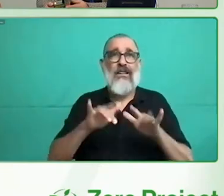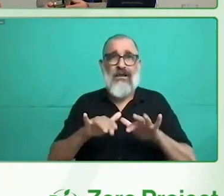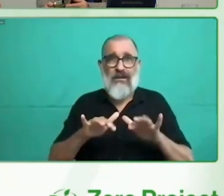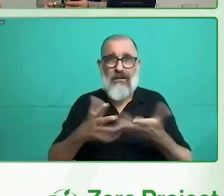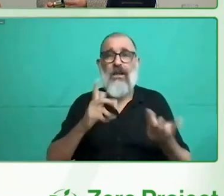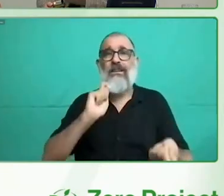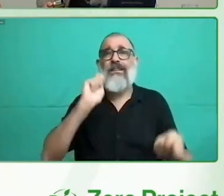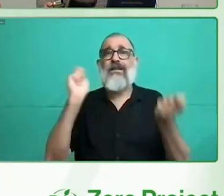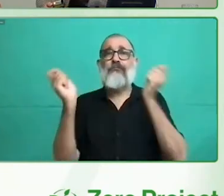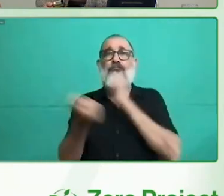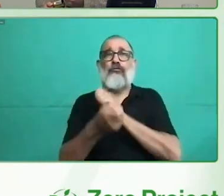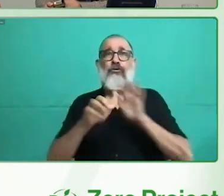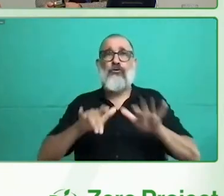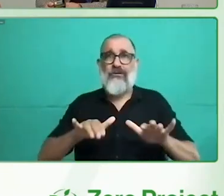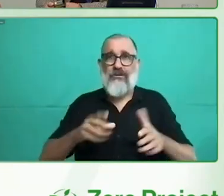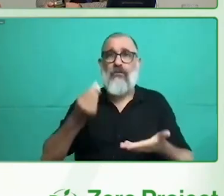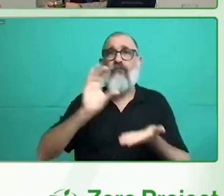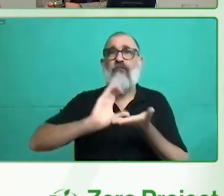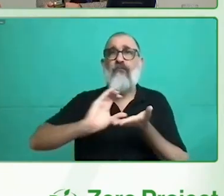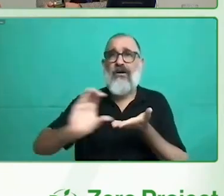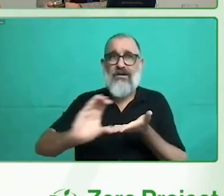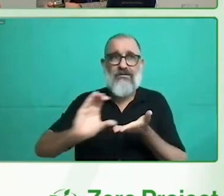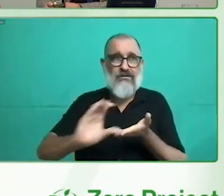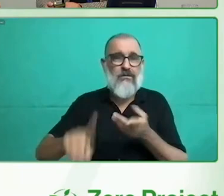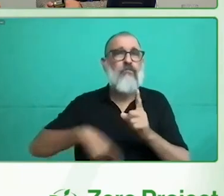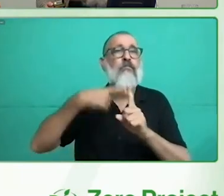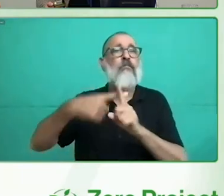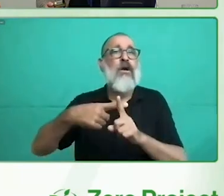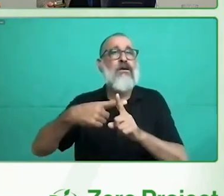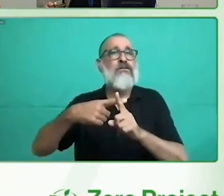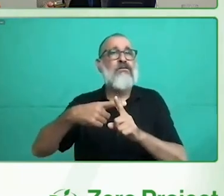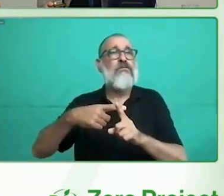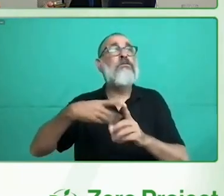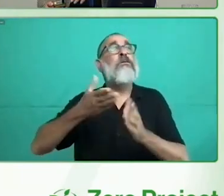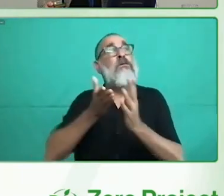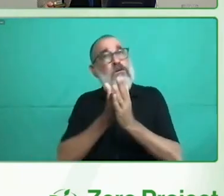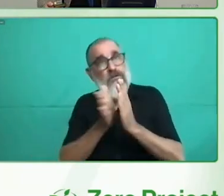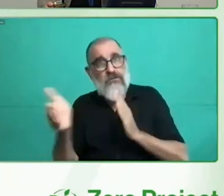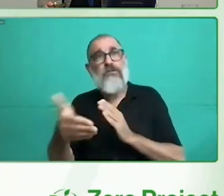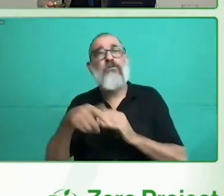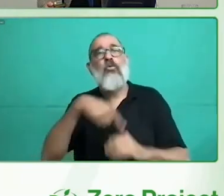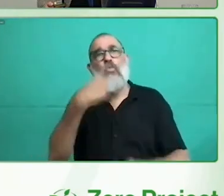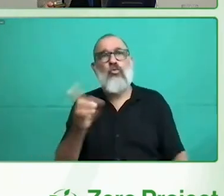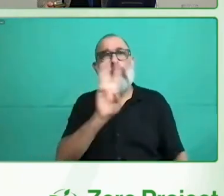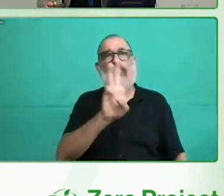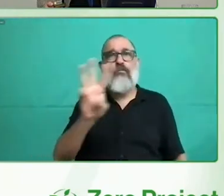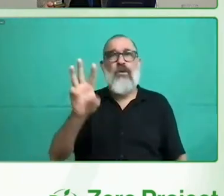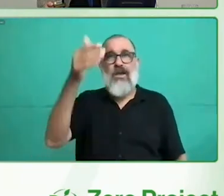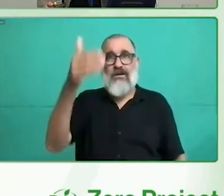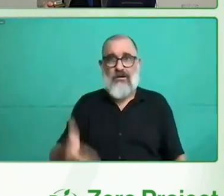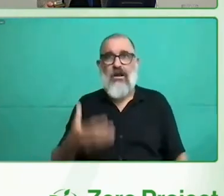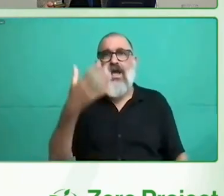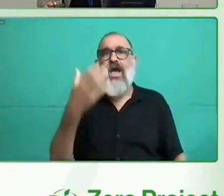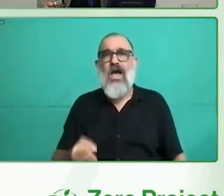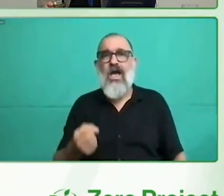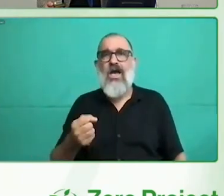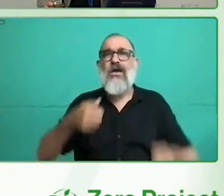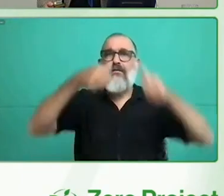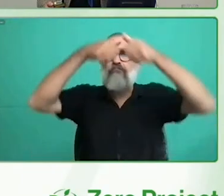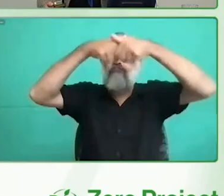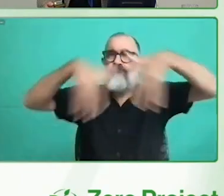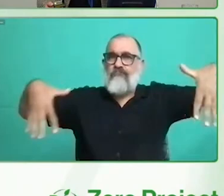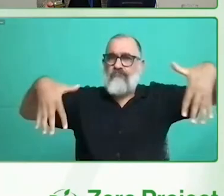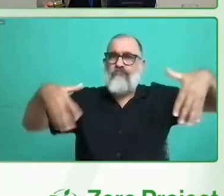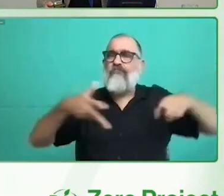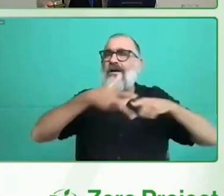cualquier emprendedor que cumpla con los requisitos mínimos que exigimos partirá de una ayuda económica mínima de 3.000 euros a fondo